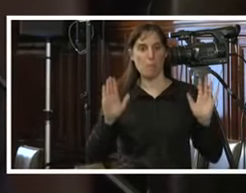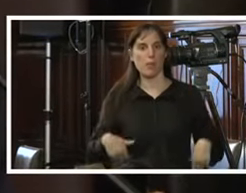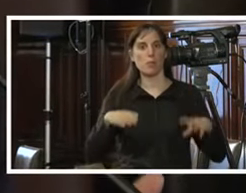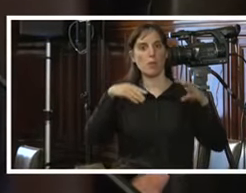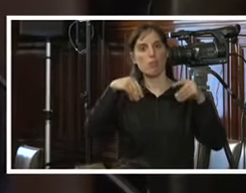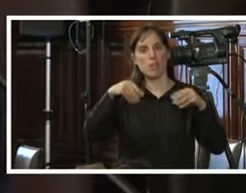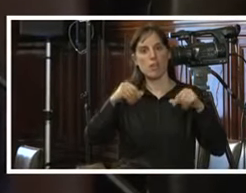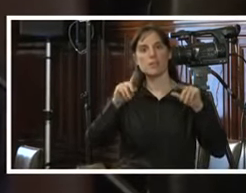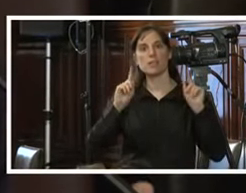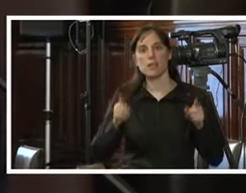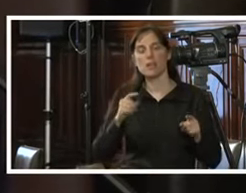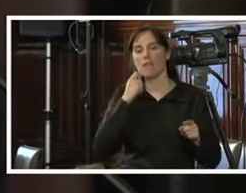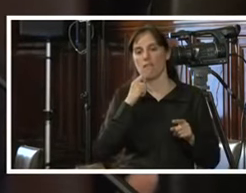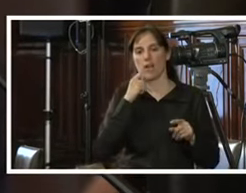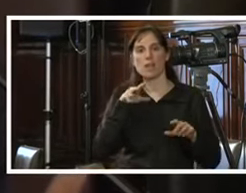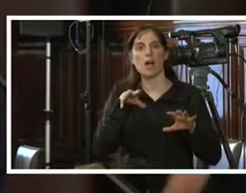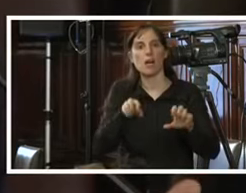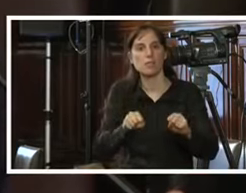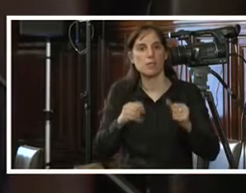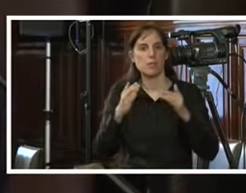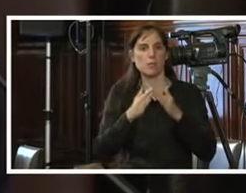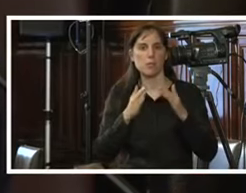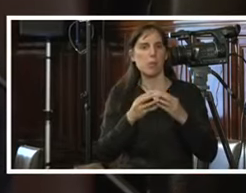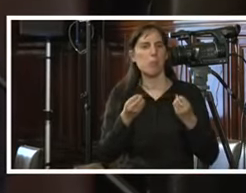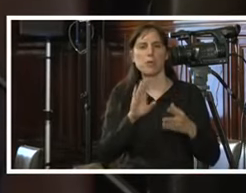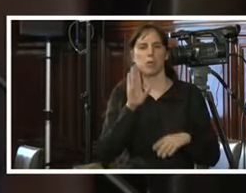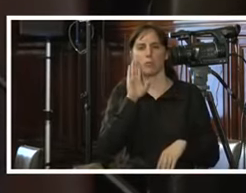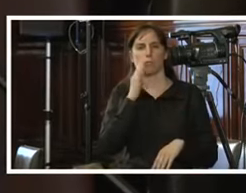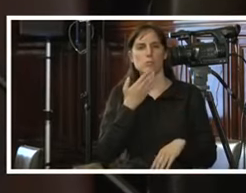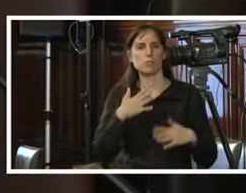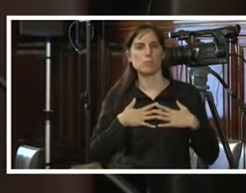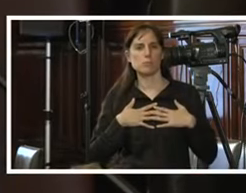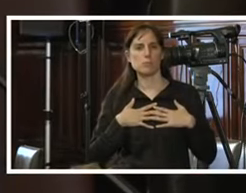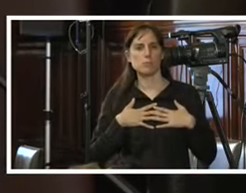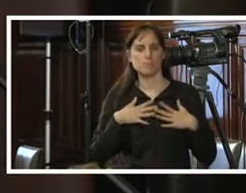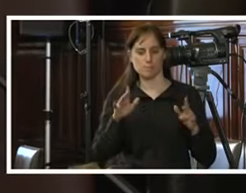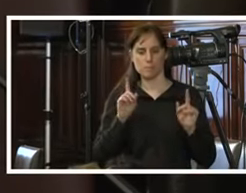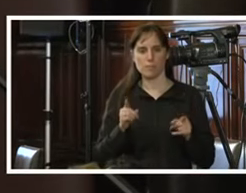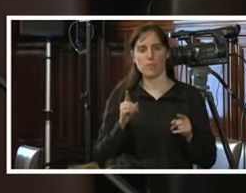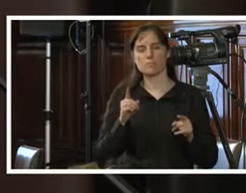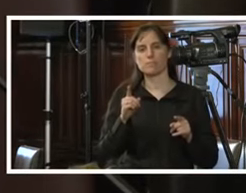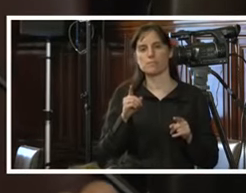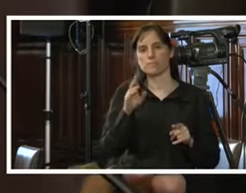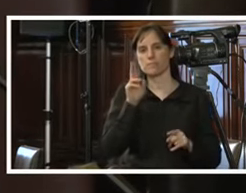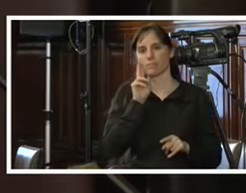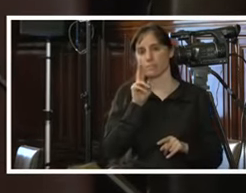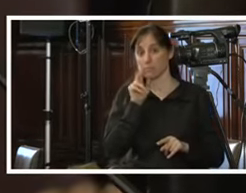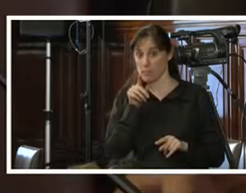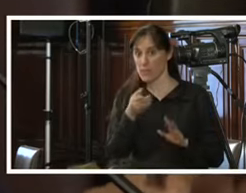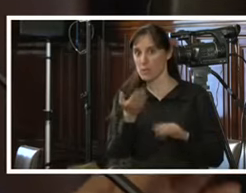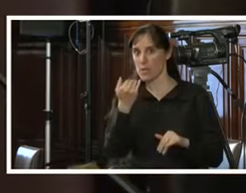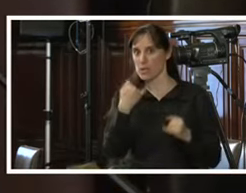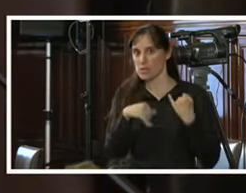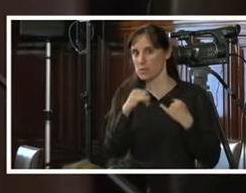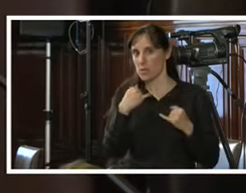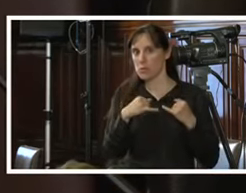en la falta de acceso a la vivienda por no ser reconocida sus relaciones entre parejas del mismo sexo esos serían como los datos que yo